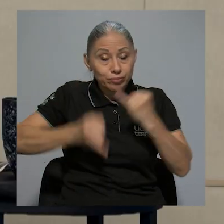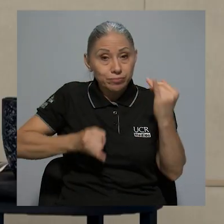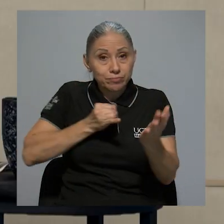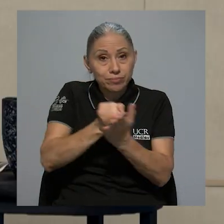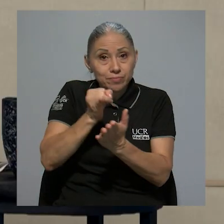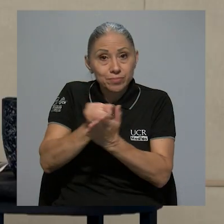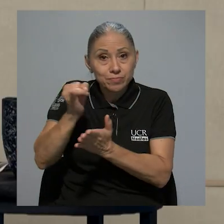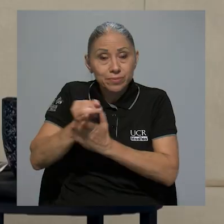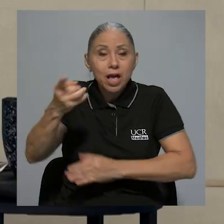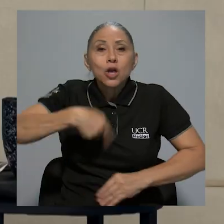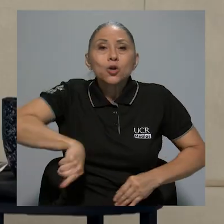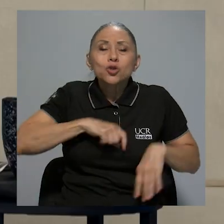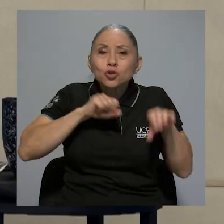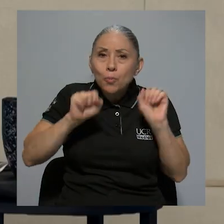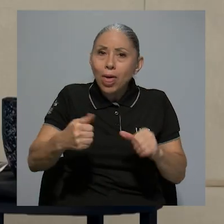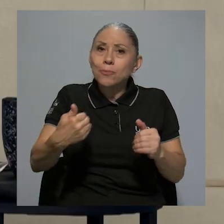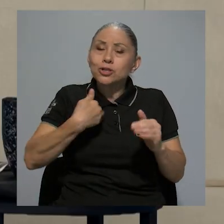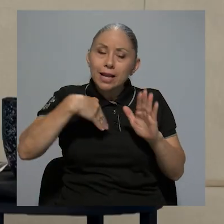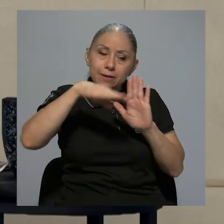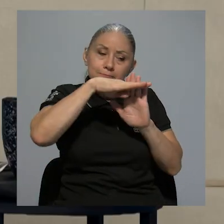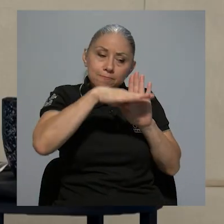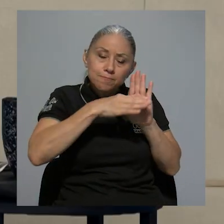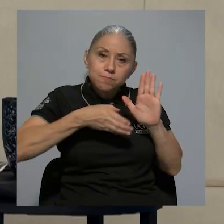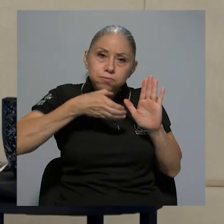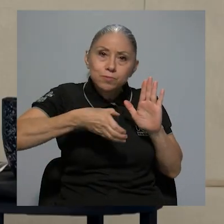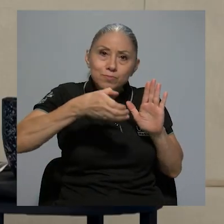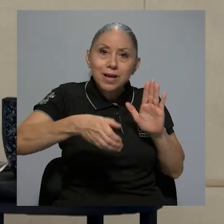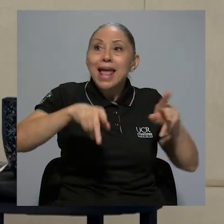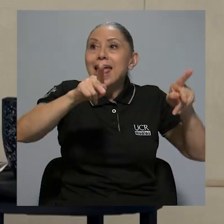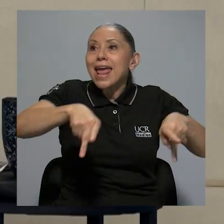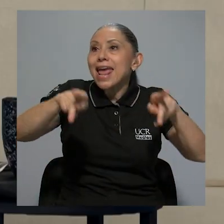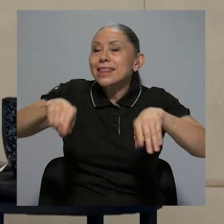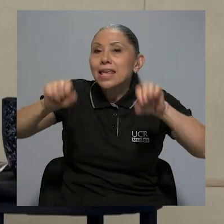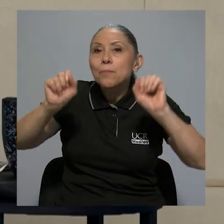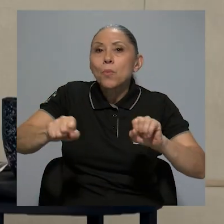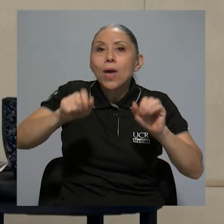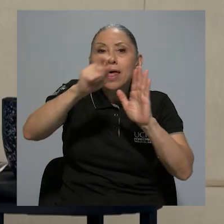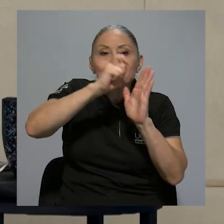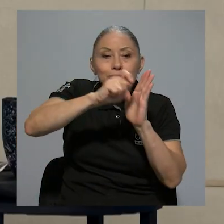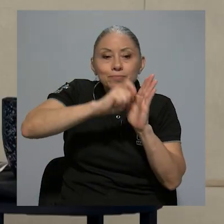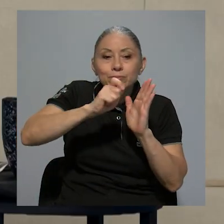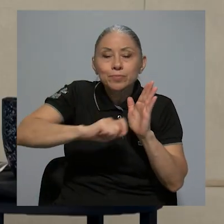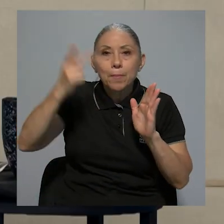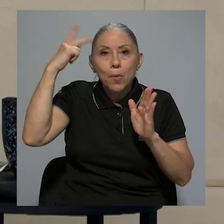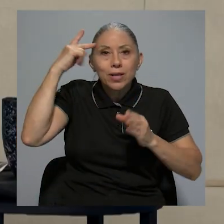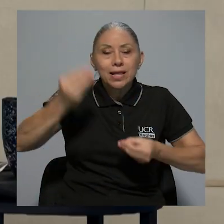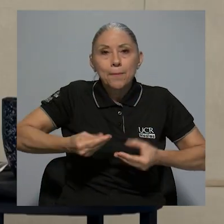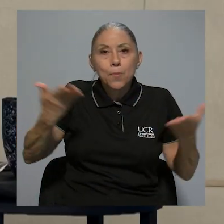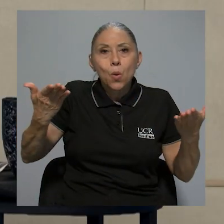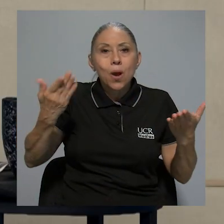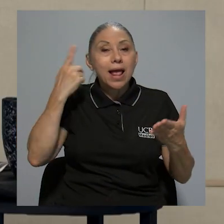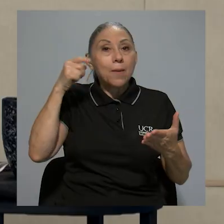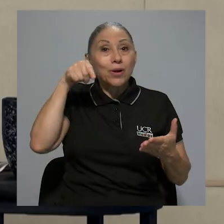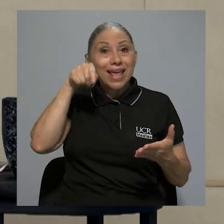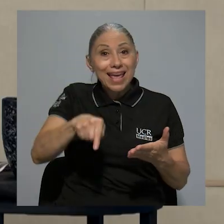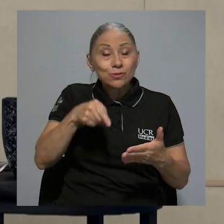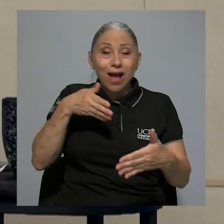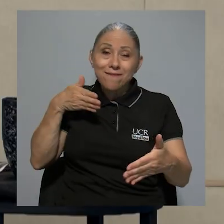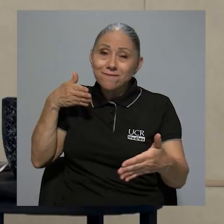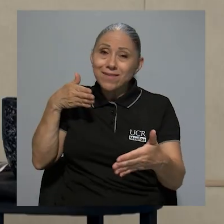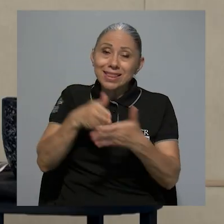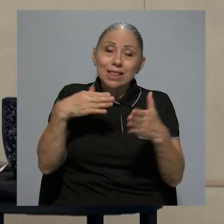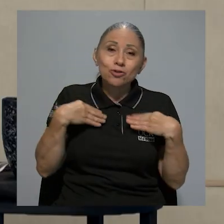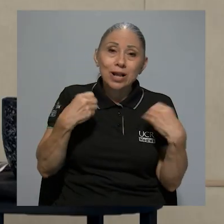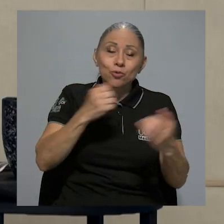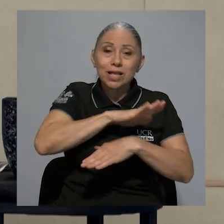investigación podemos tener lineamientos y buscar gente que pueda hacer política pública, porque esto es algo que está afectando directamente la